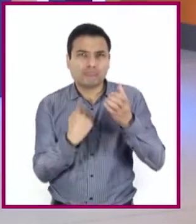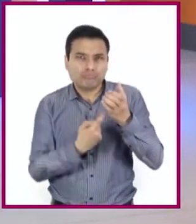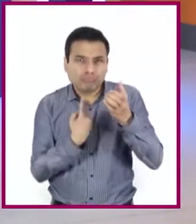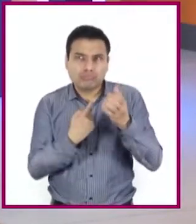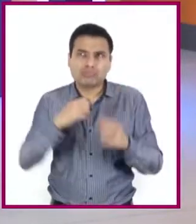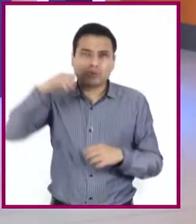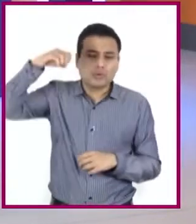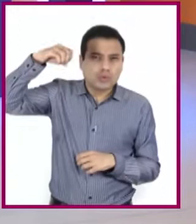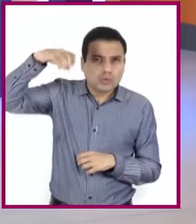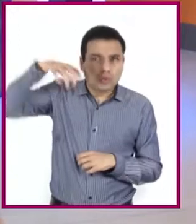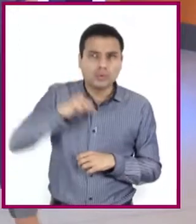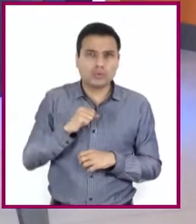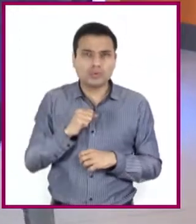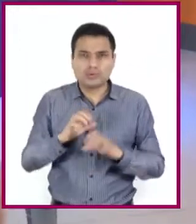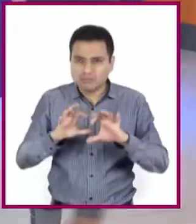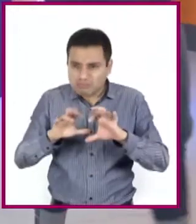truco?